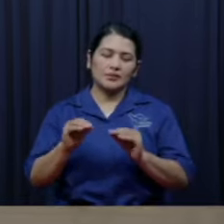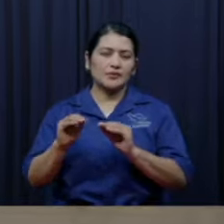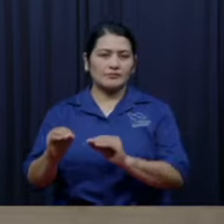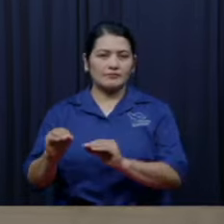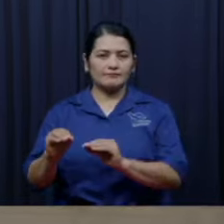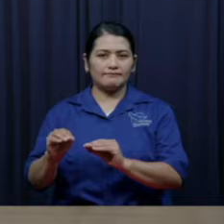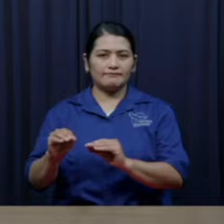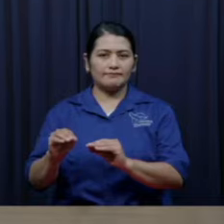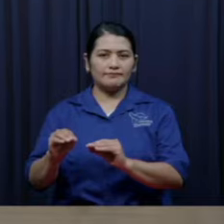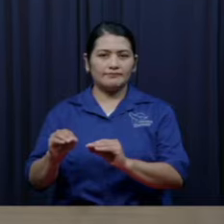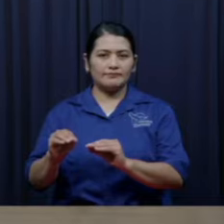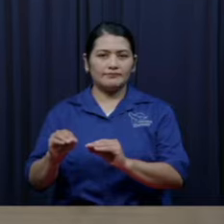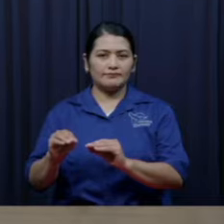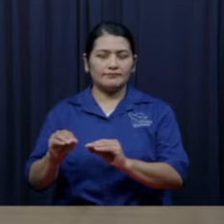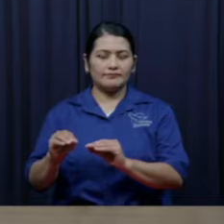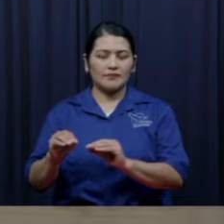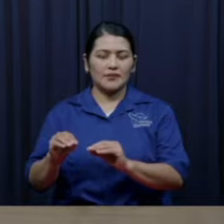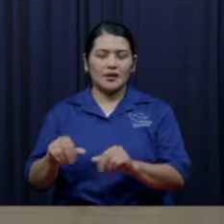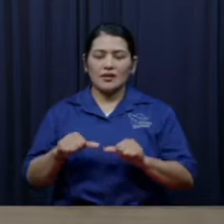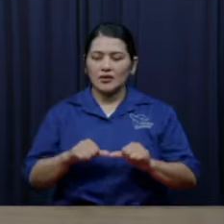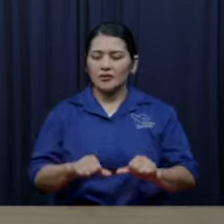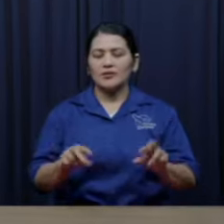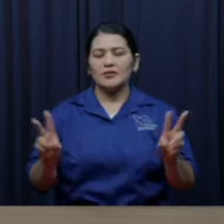comer y yo no quiero echarle a perder su almuerzo pues